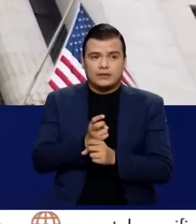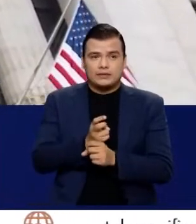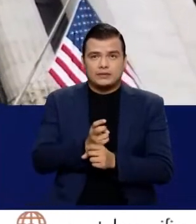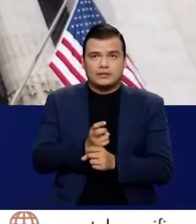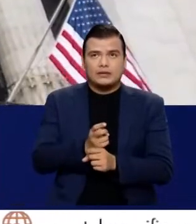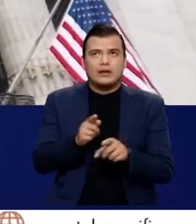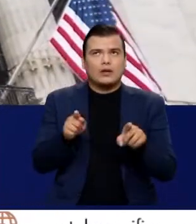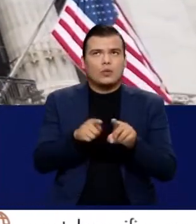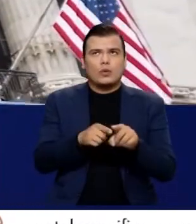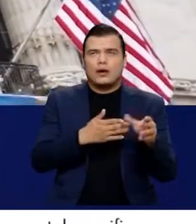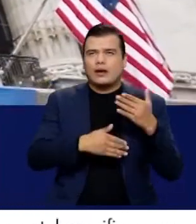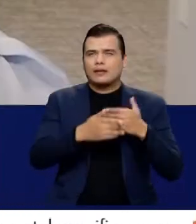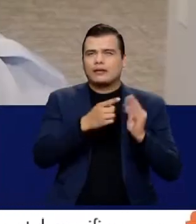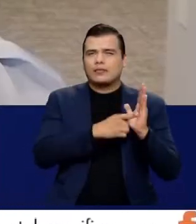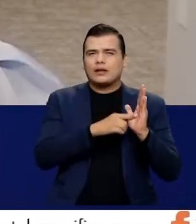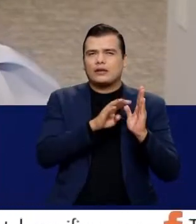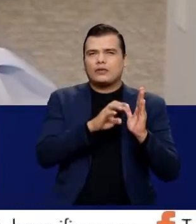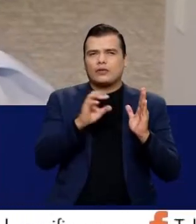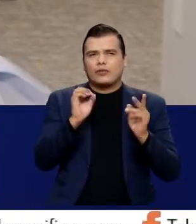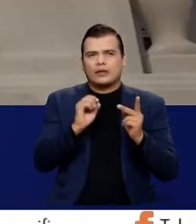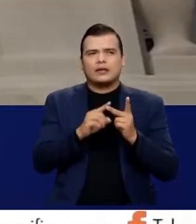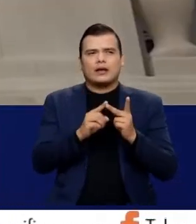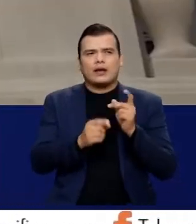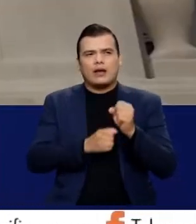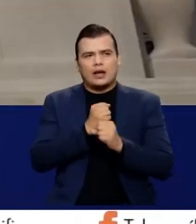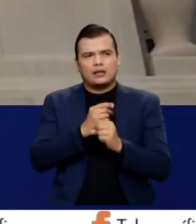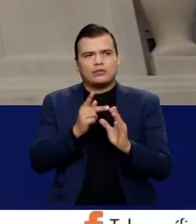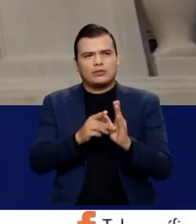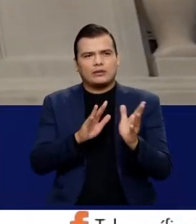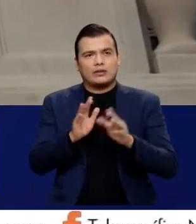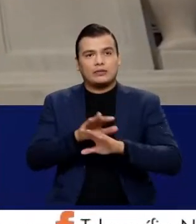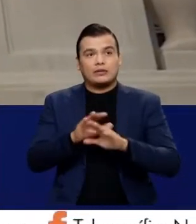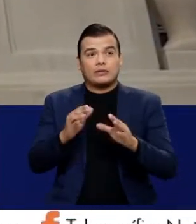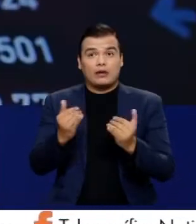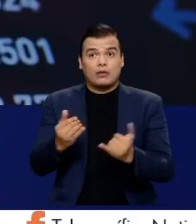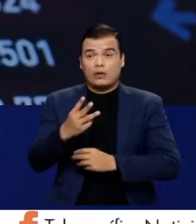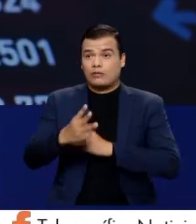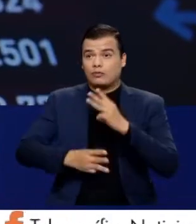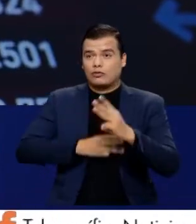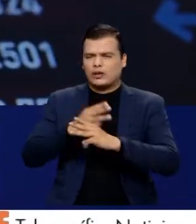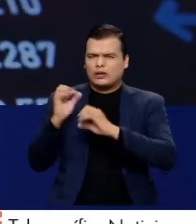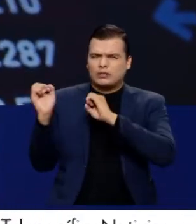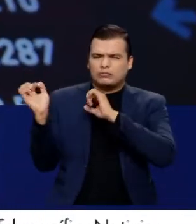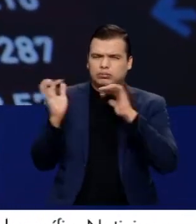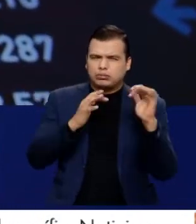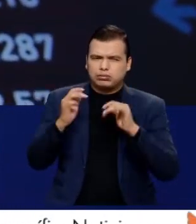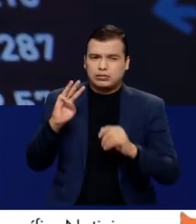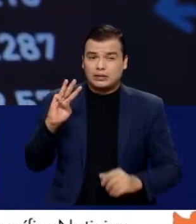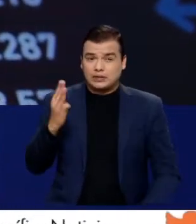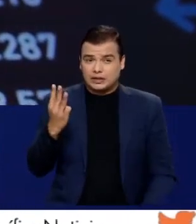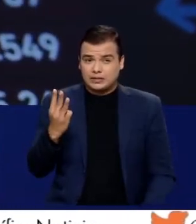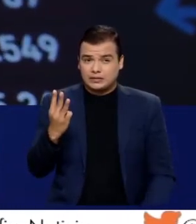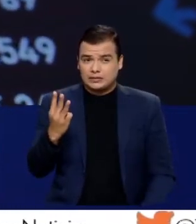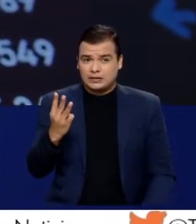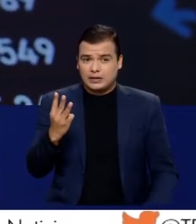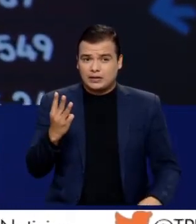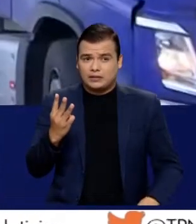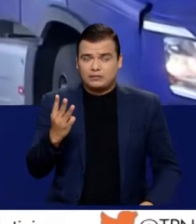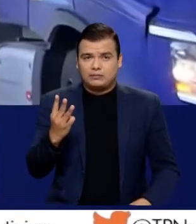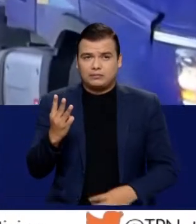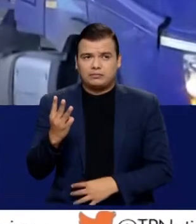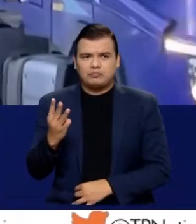90 en la mitad de década de 2000 podría ser este el inicio de la tercera guerra mundial mira